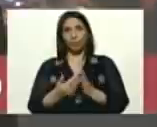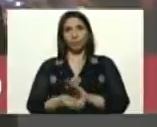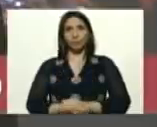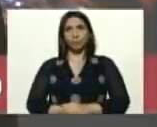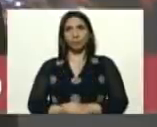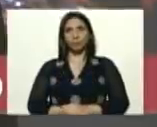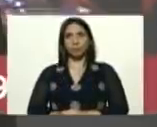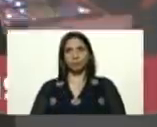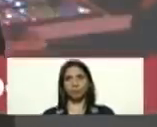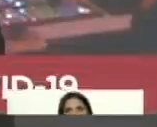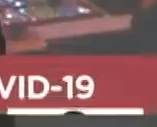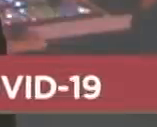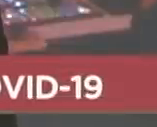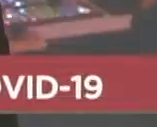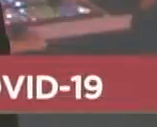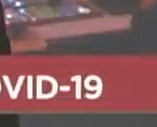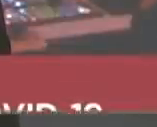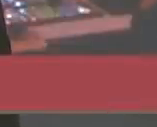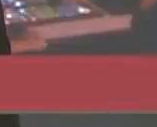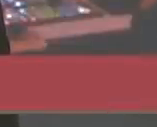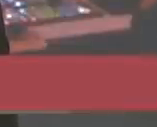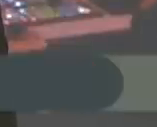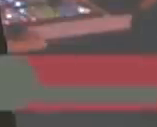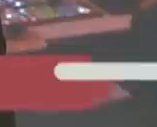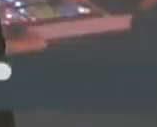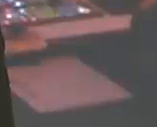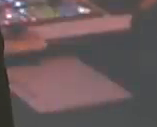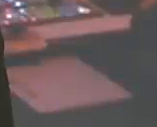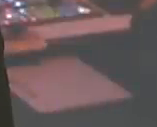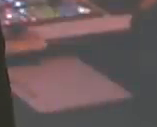la presencia y la participación de la vicepresidenta ejecutiva de la República, Delcy Rodríguez.